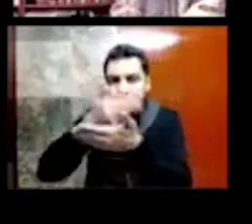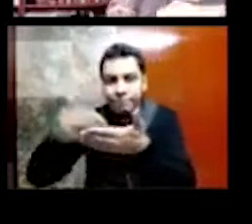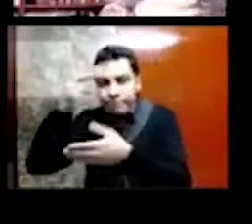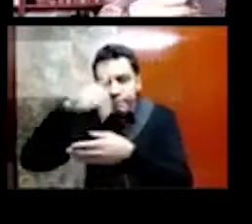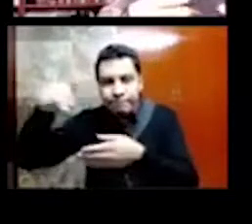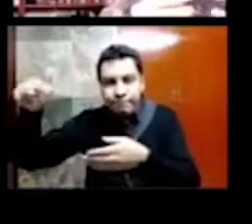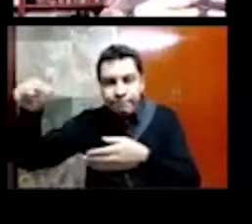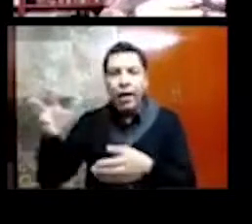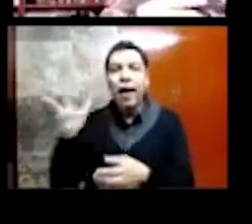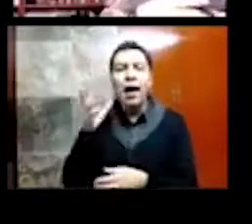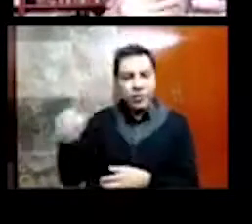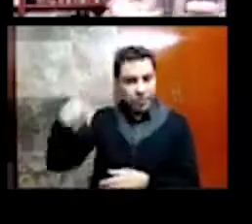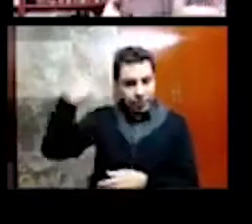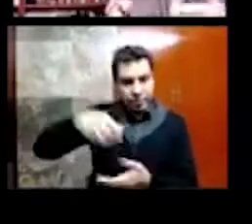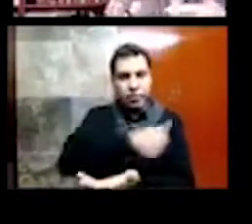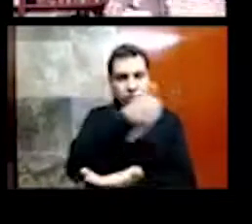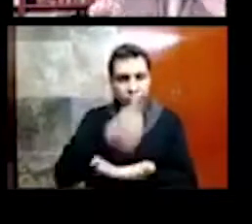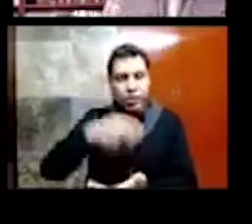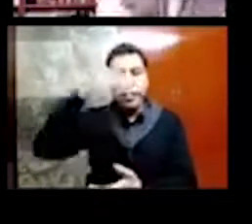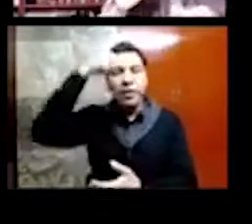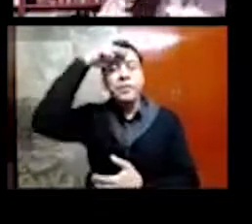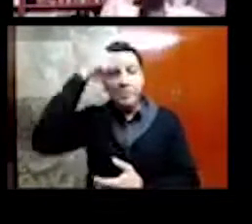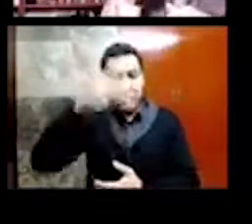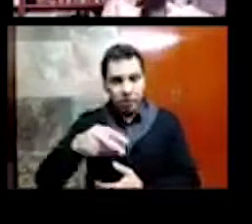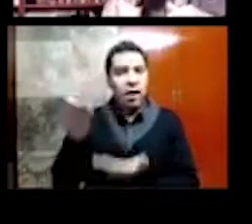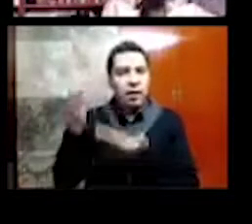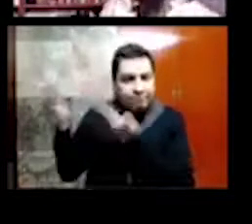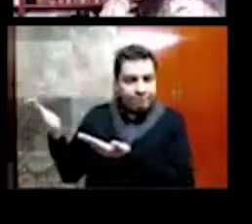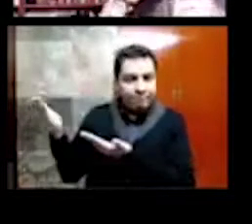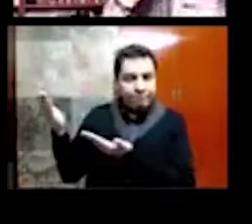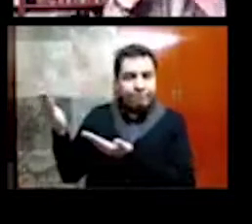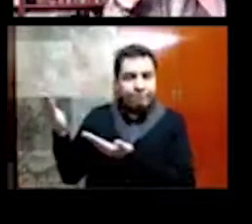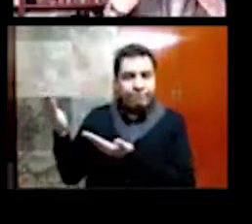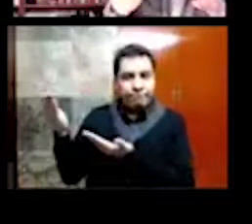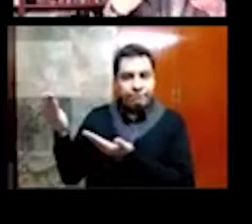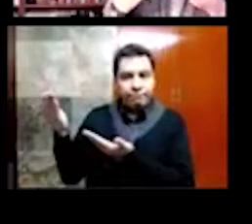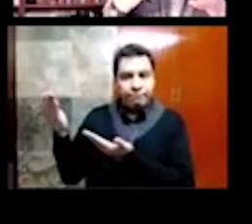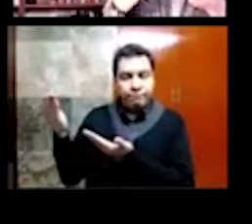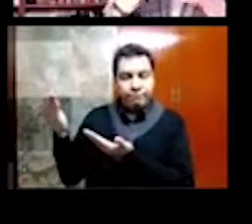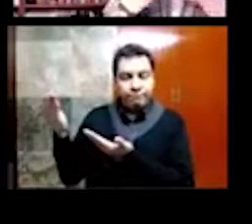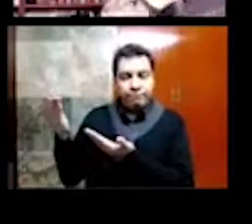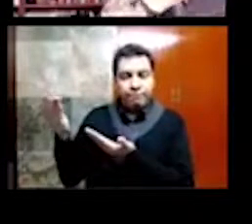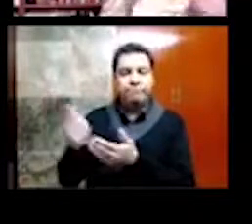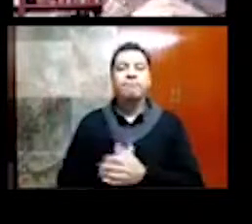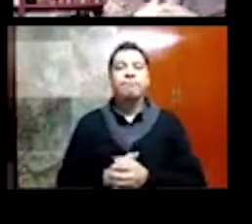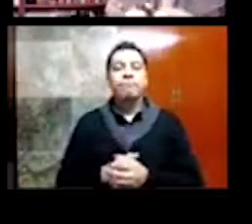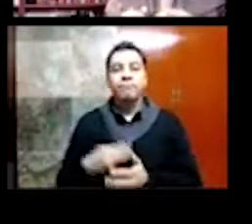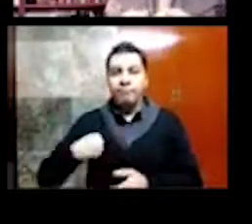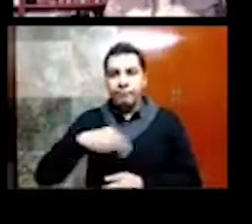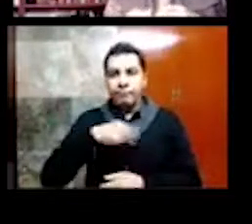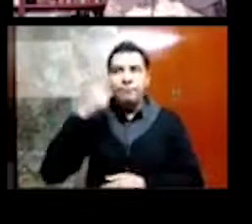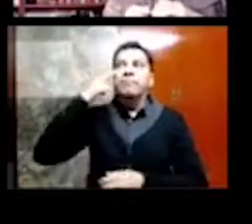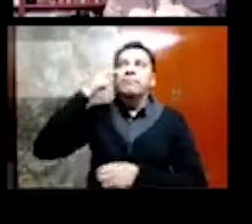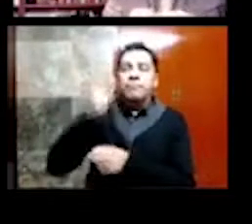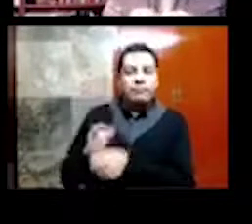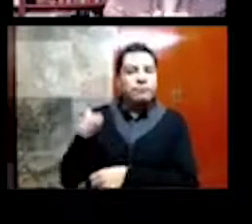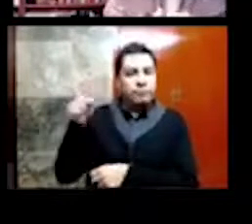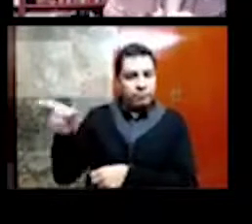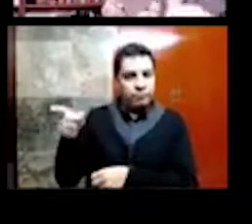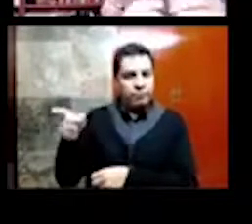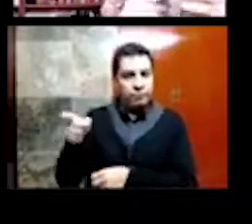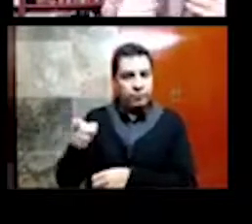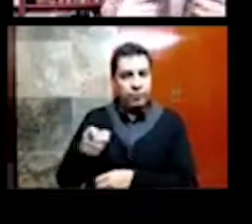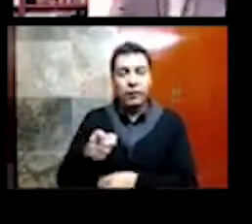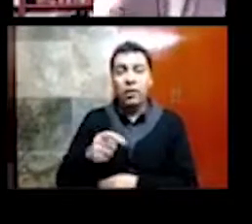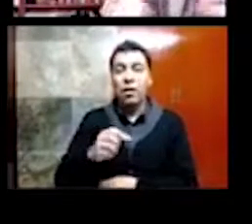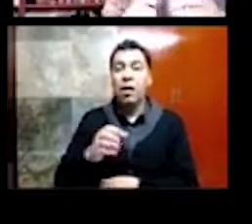ciudad. Y vale la pena que recuperemos un poco esta visión del europeo